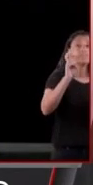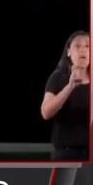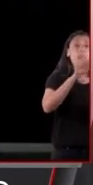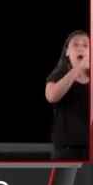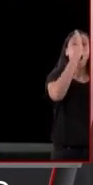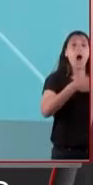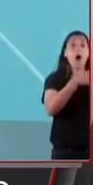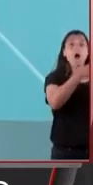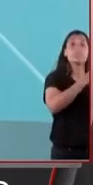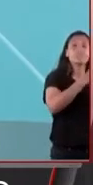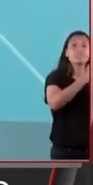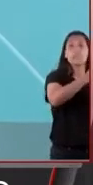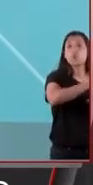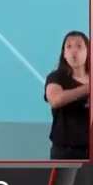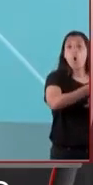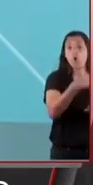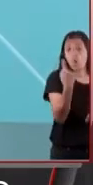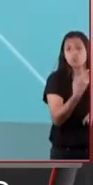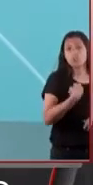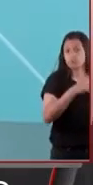periodos consecutivos siguientes,